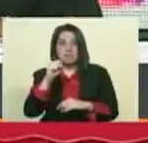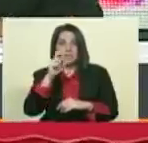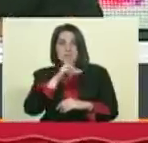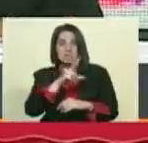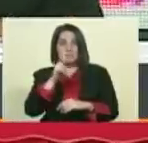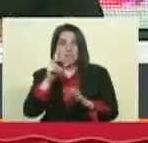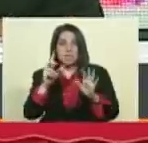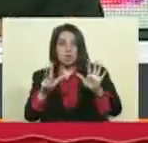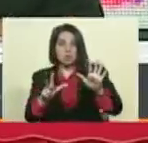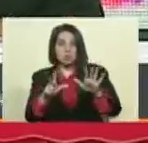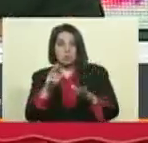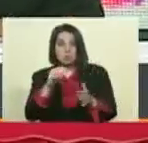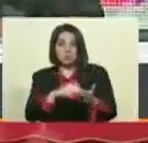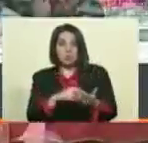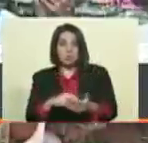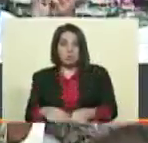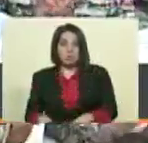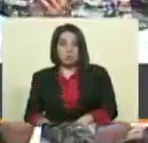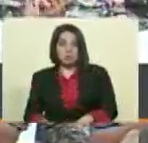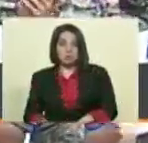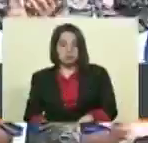38.000.